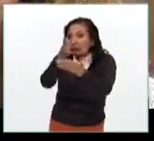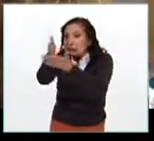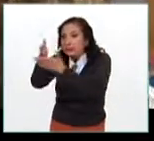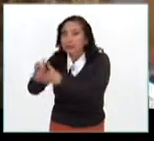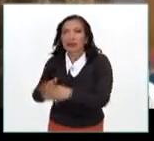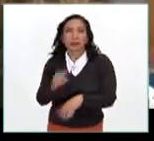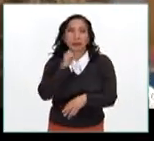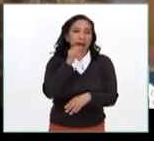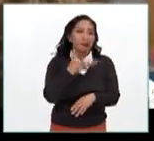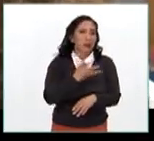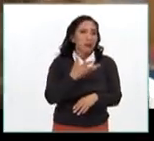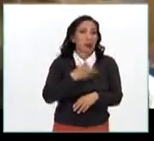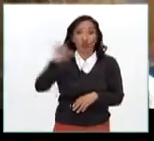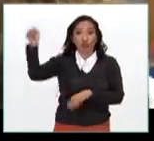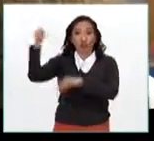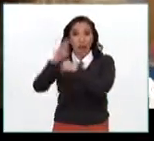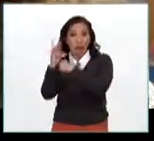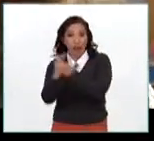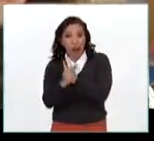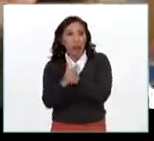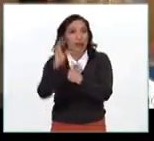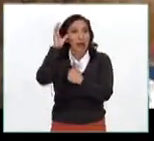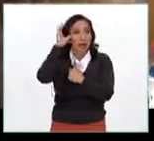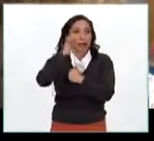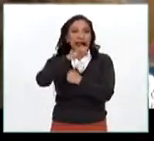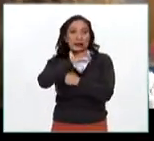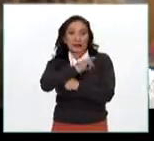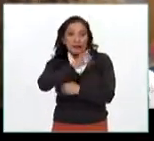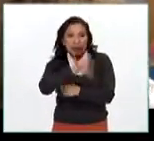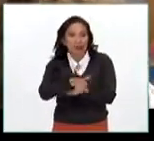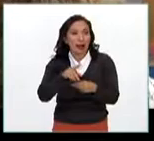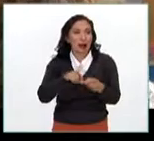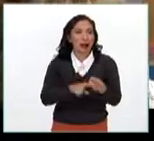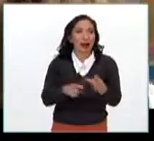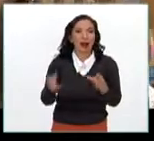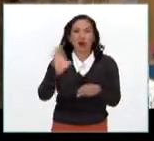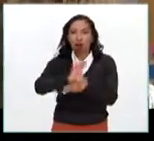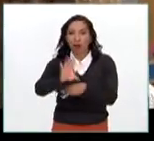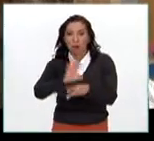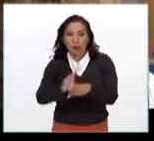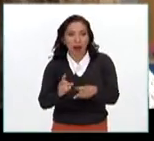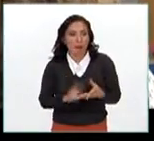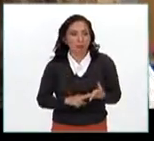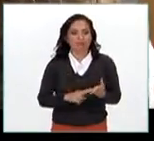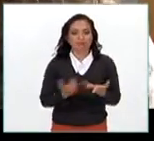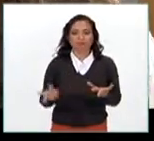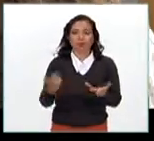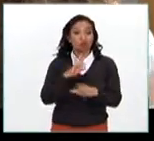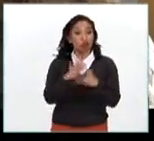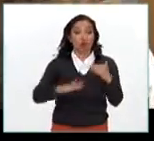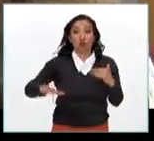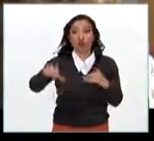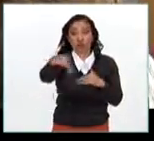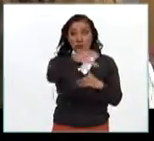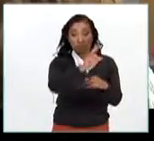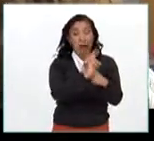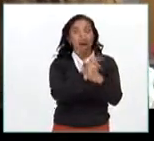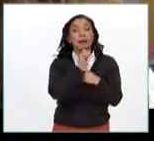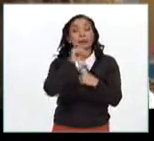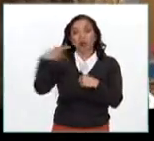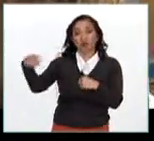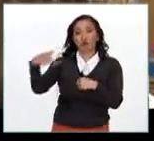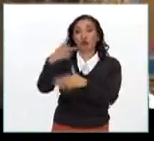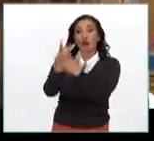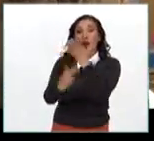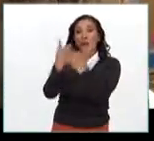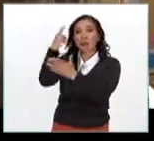también en el extranjero, en Chile, en Colombia, porque todos esos países también tienen